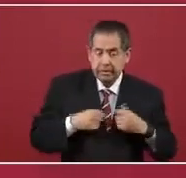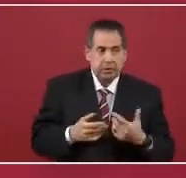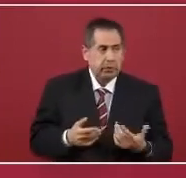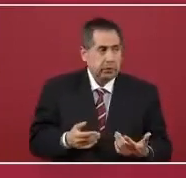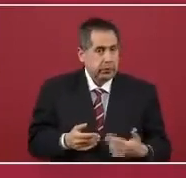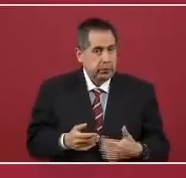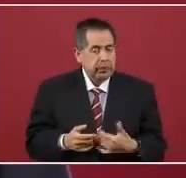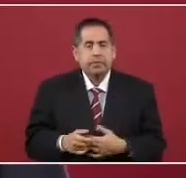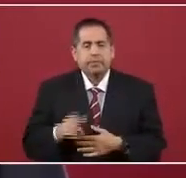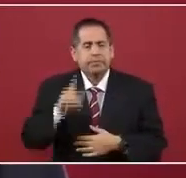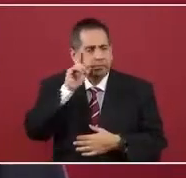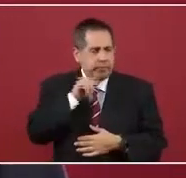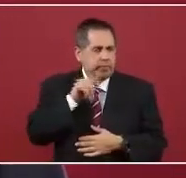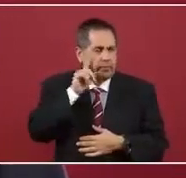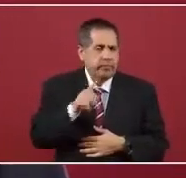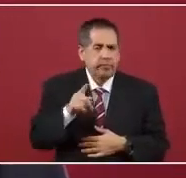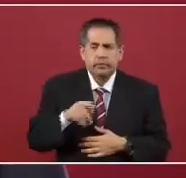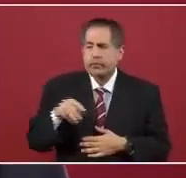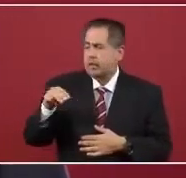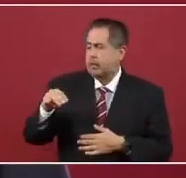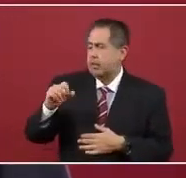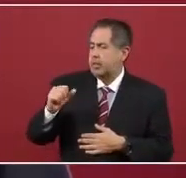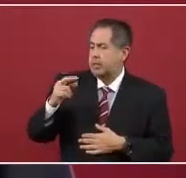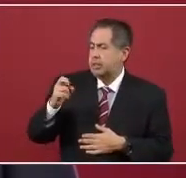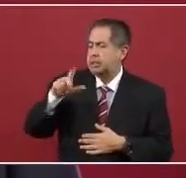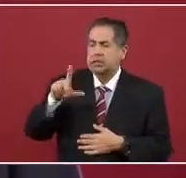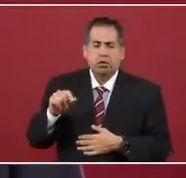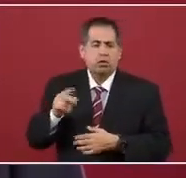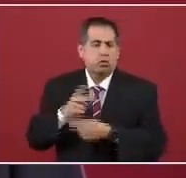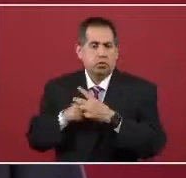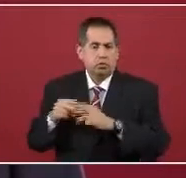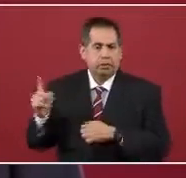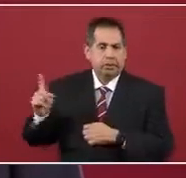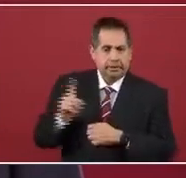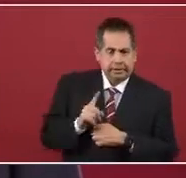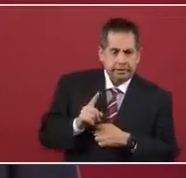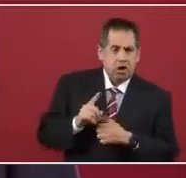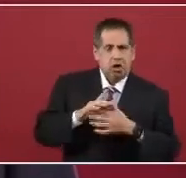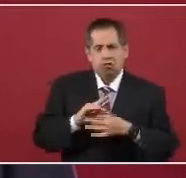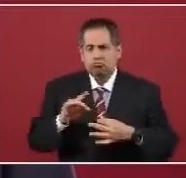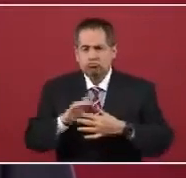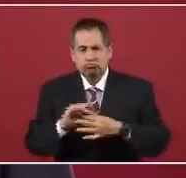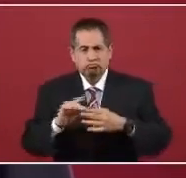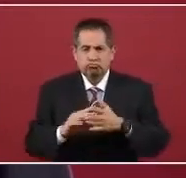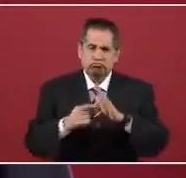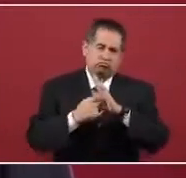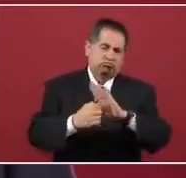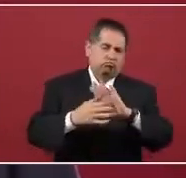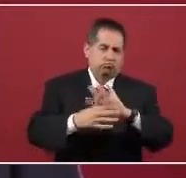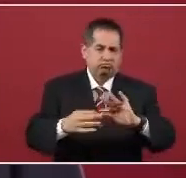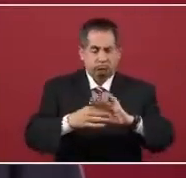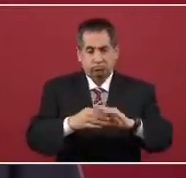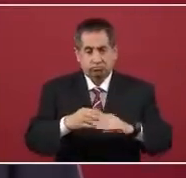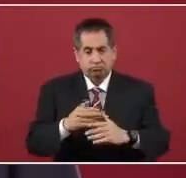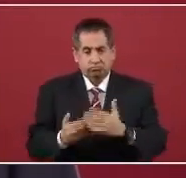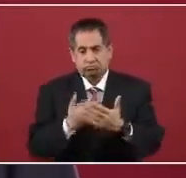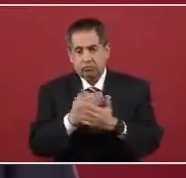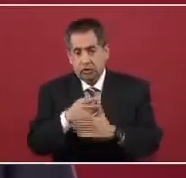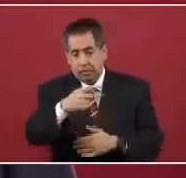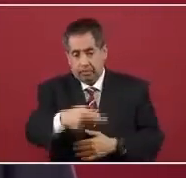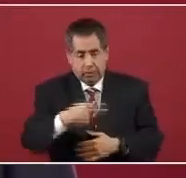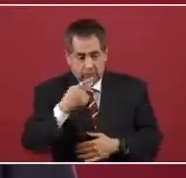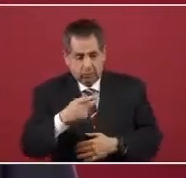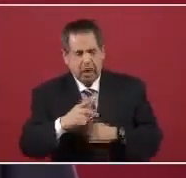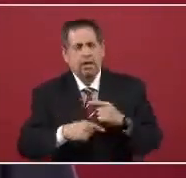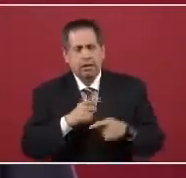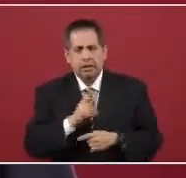mañana Marcelo les va a exponer y va a contestar